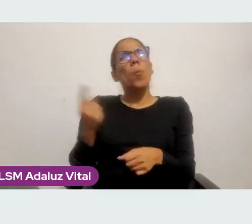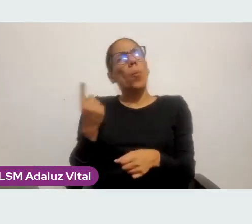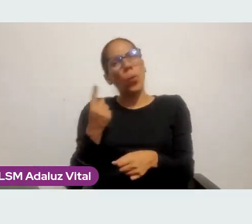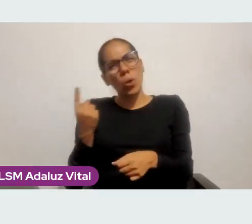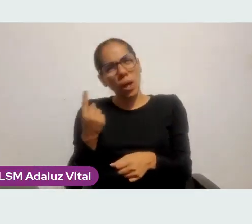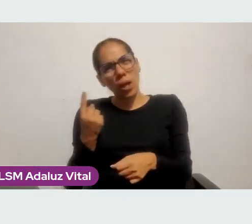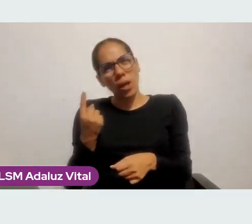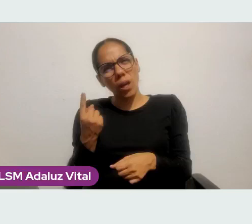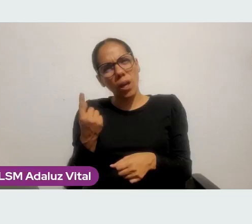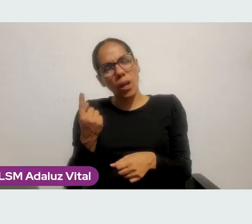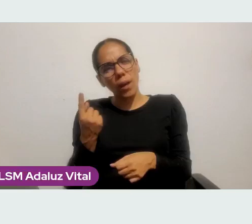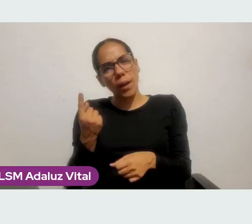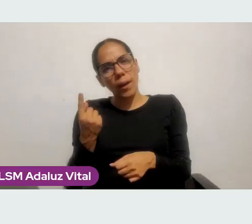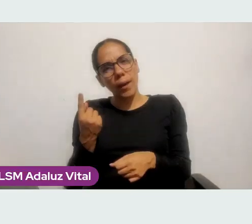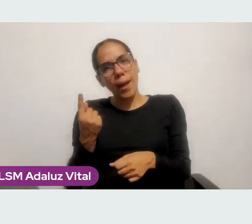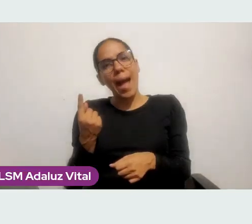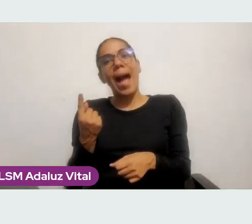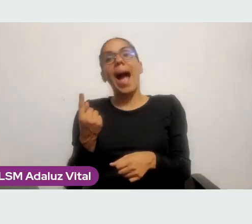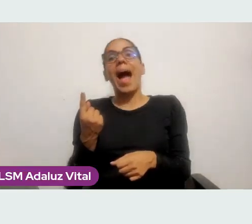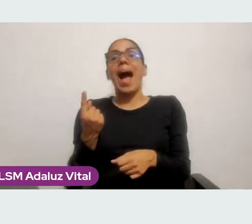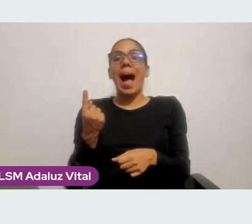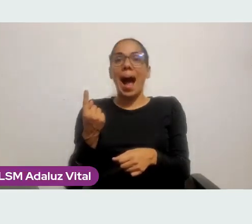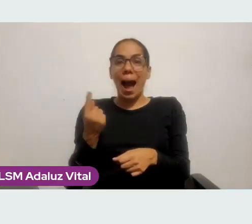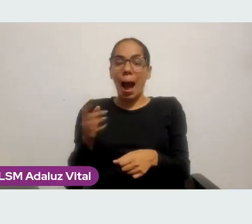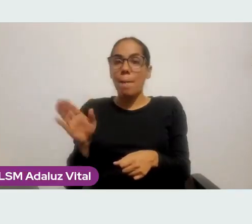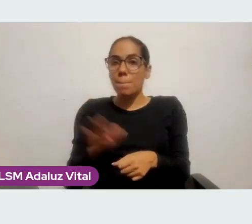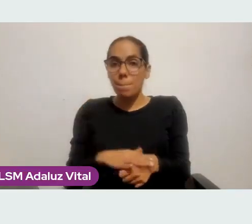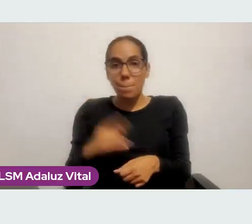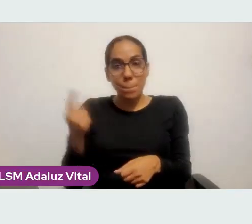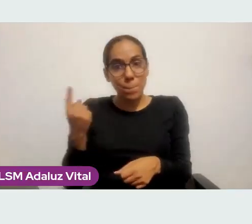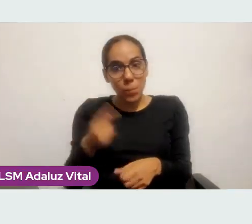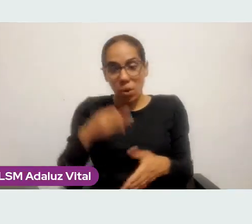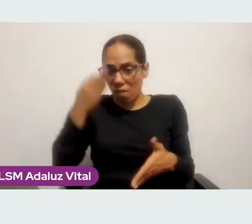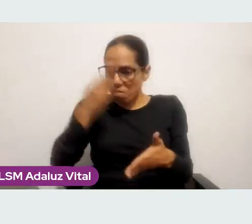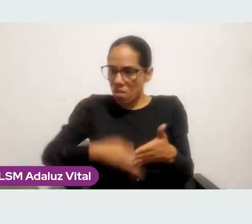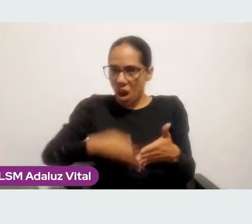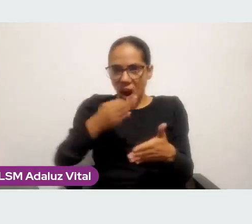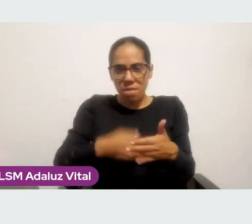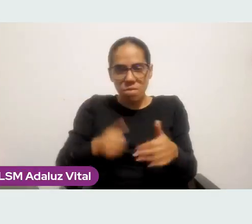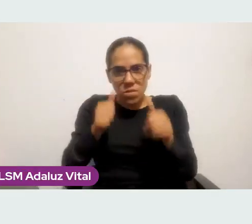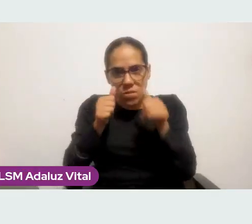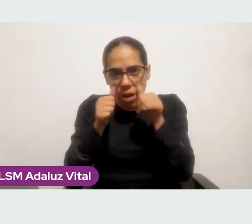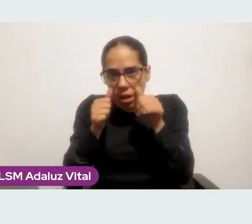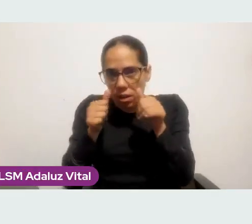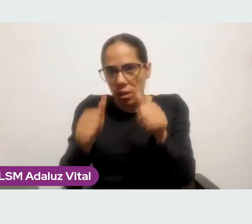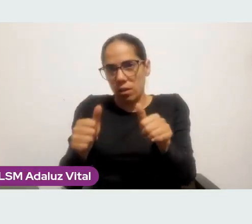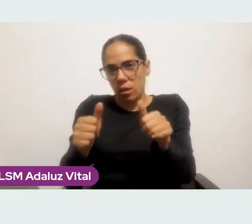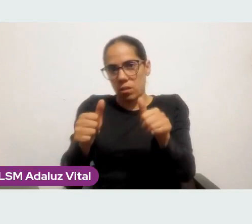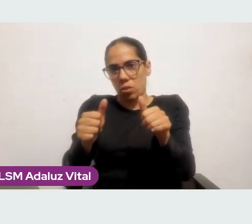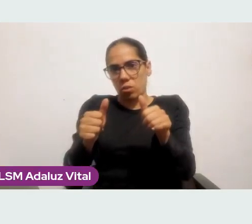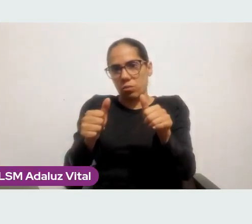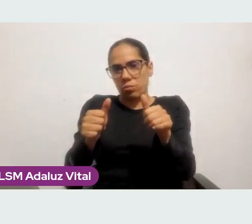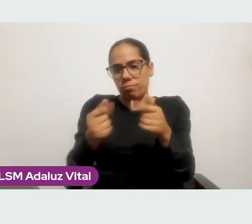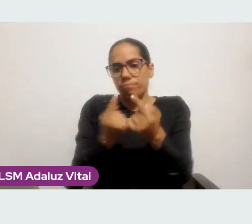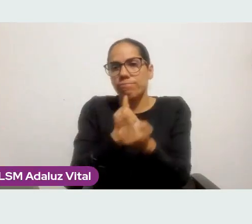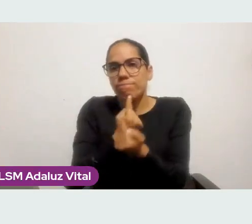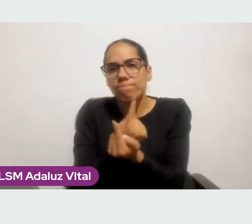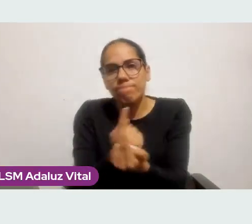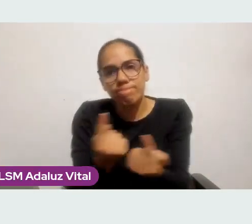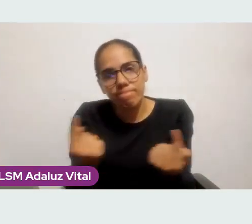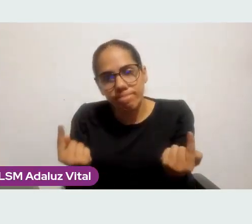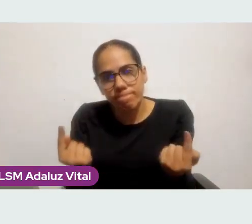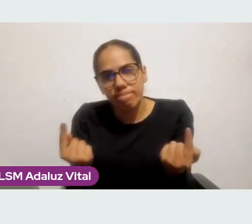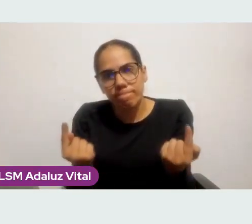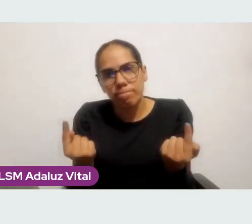Porque hay una falta de atención a estos niños. Porque no me siento a jugar con